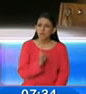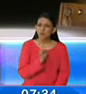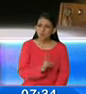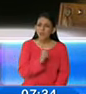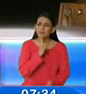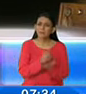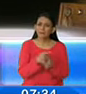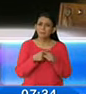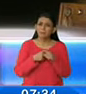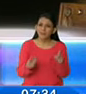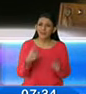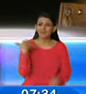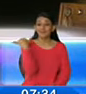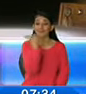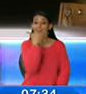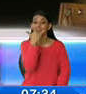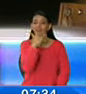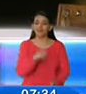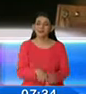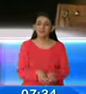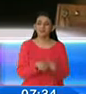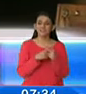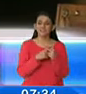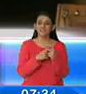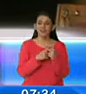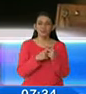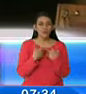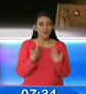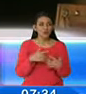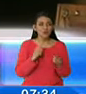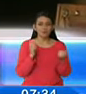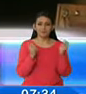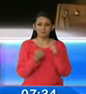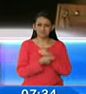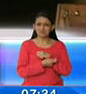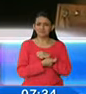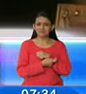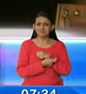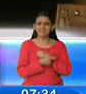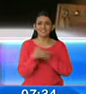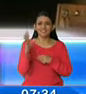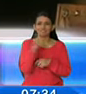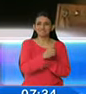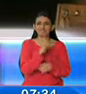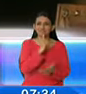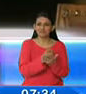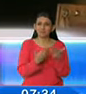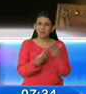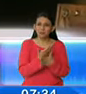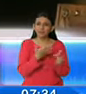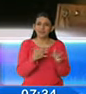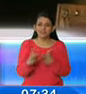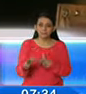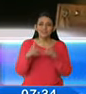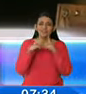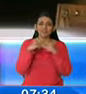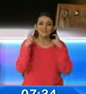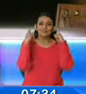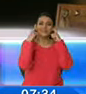mí. Y a partir de ese momento supe que había un camino. El dolor seguía, pero por supuesto ya tenía un camino.